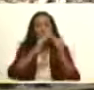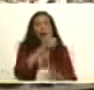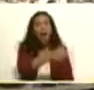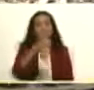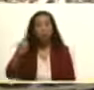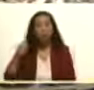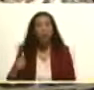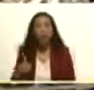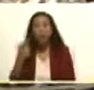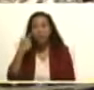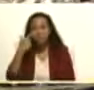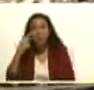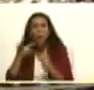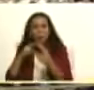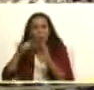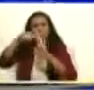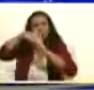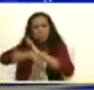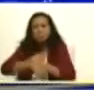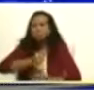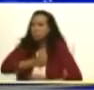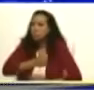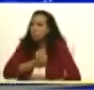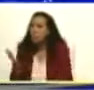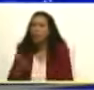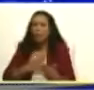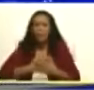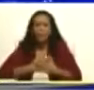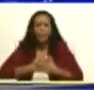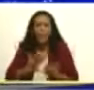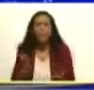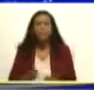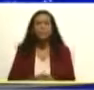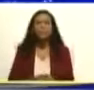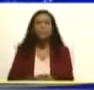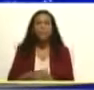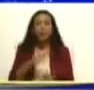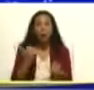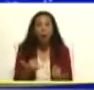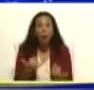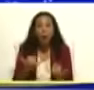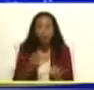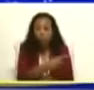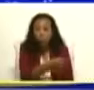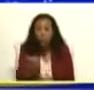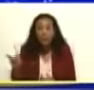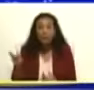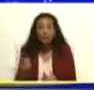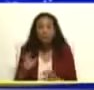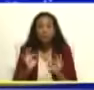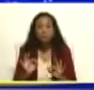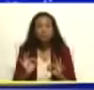la caminan, la quieren, la aman. Entonces ahora,